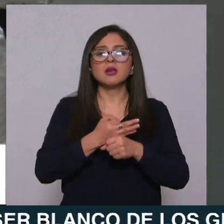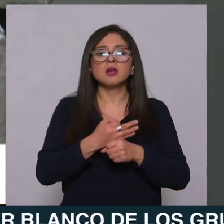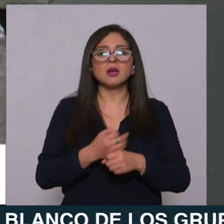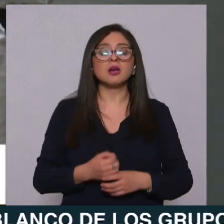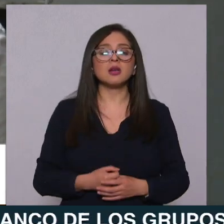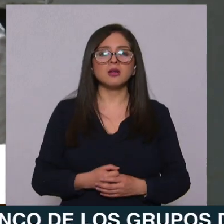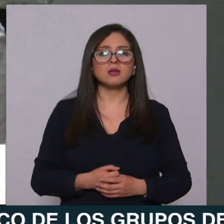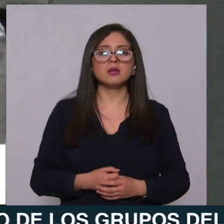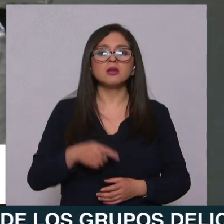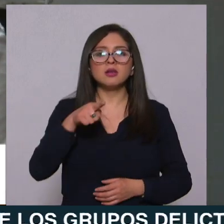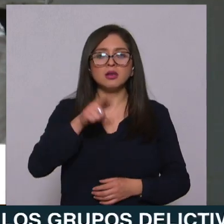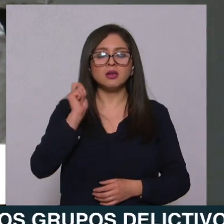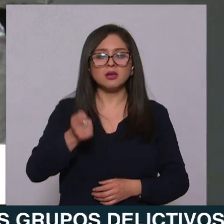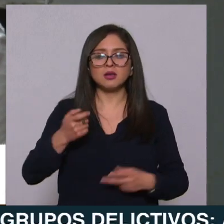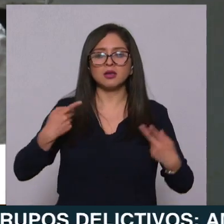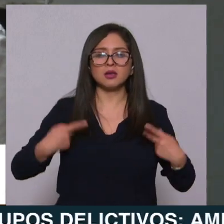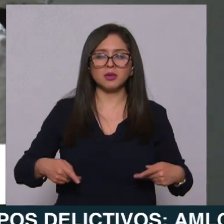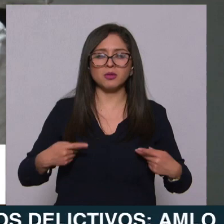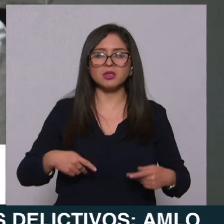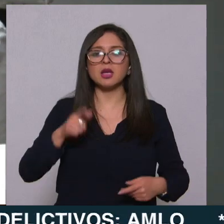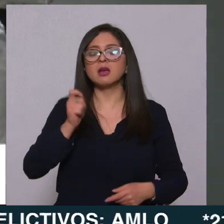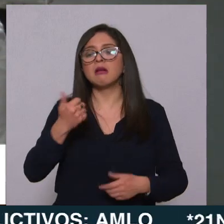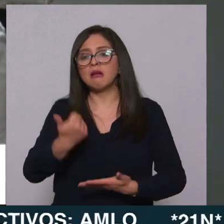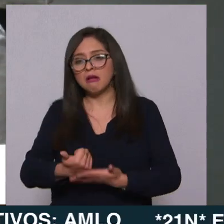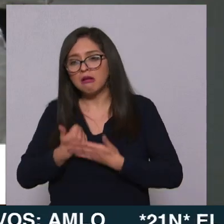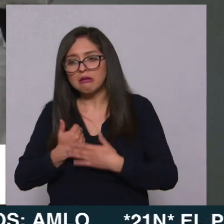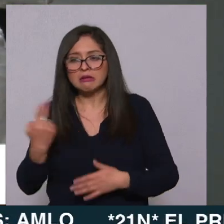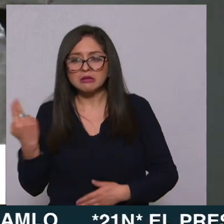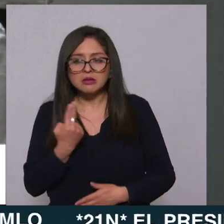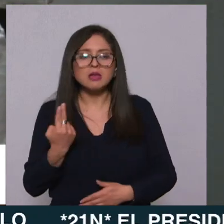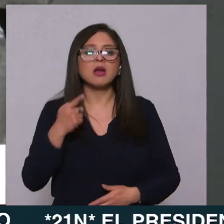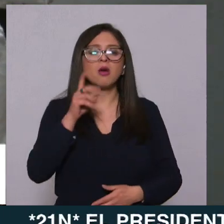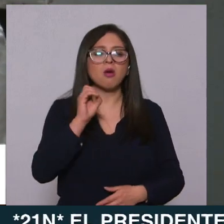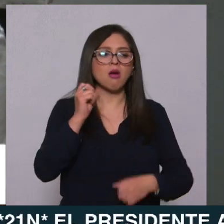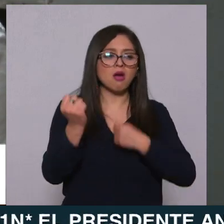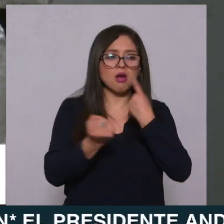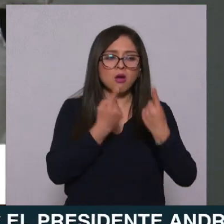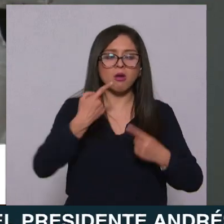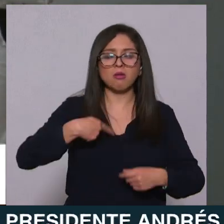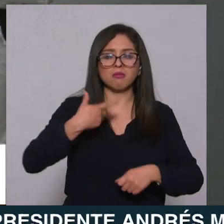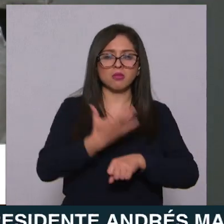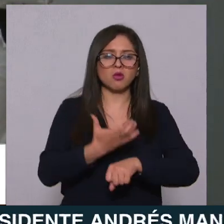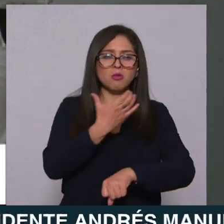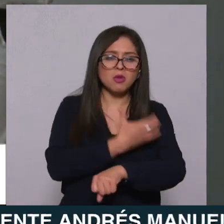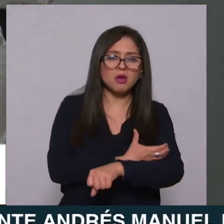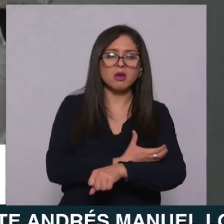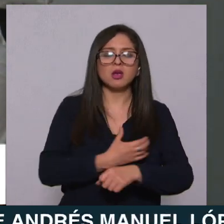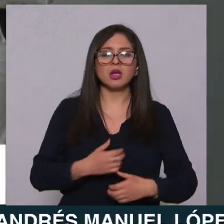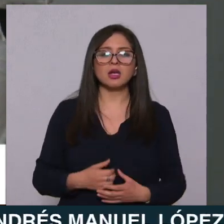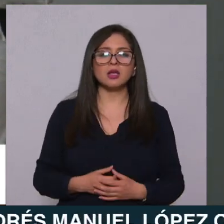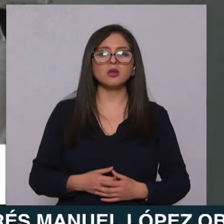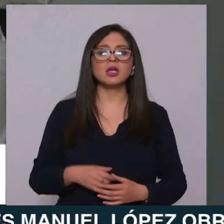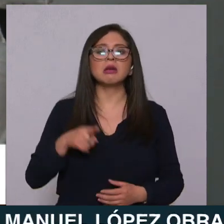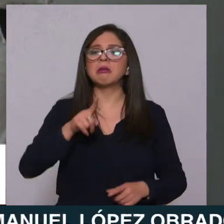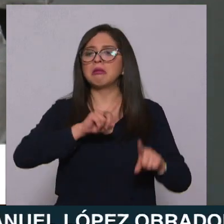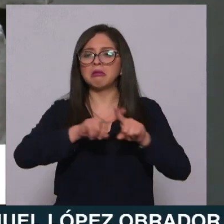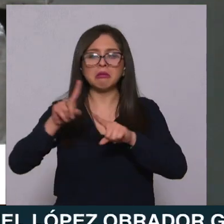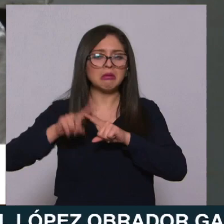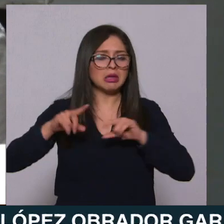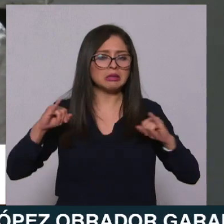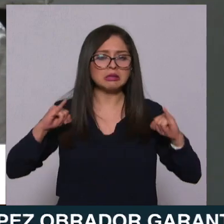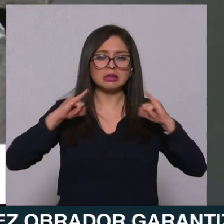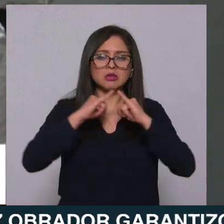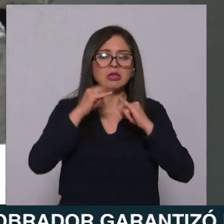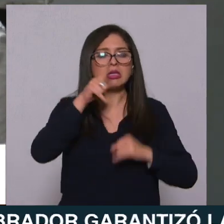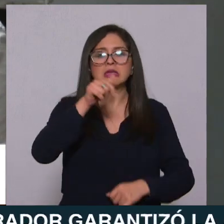la persona necesite la ayuda de mí o de uno de mis compañeros, en general de la institución, vamos a